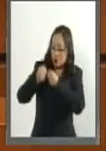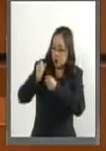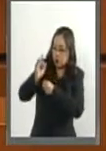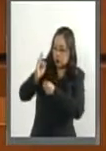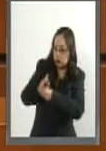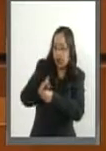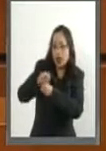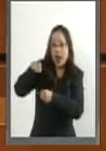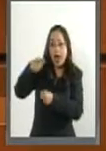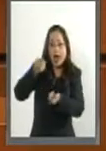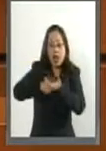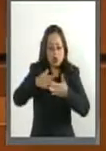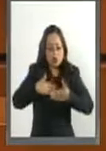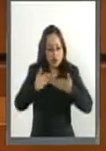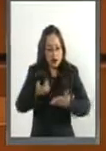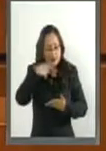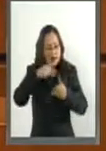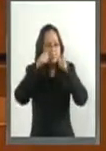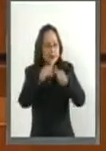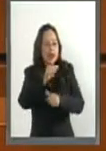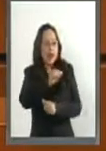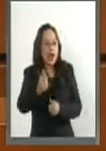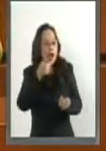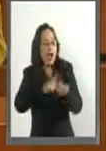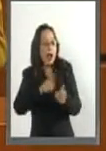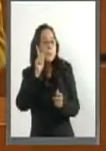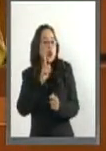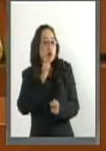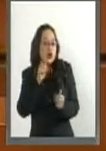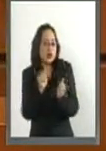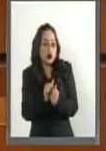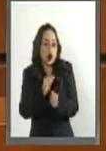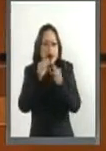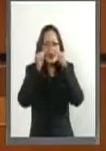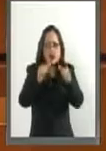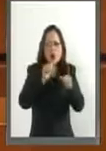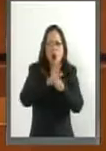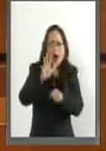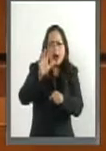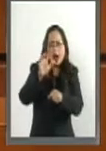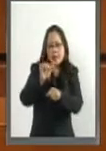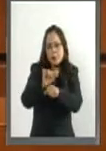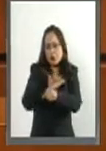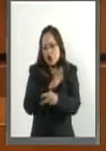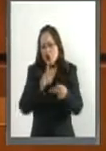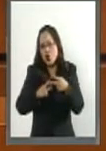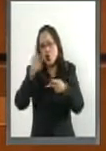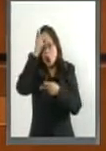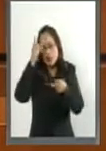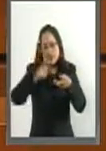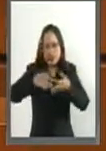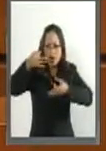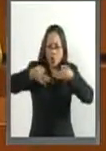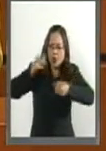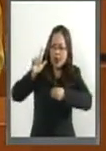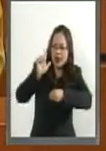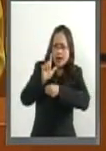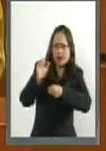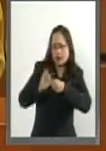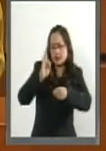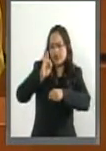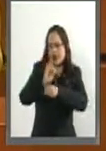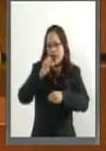confiables donde atender emocional, psicológicamente, jurídicamente e incluso en su